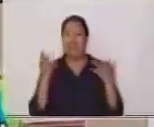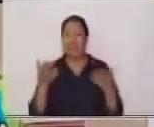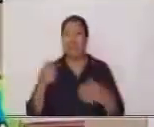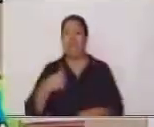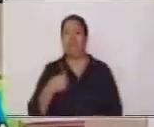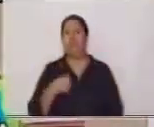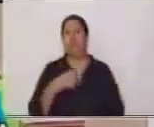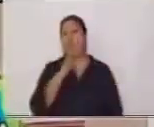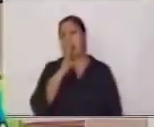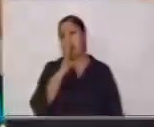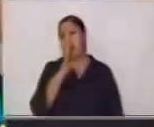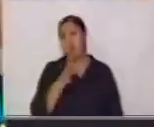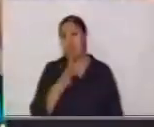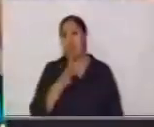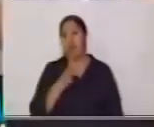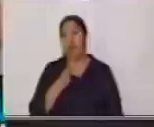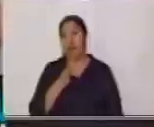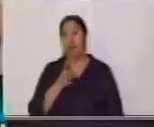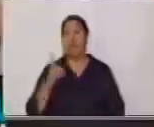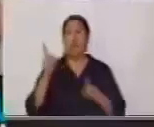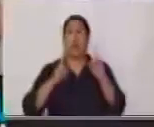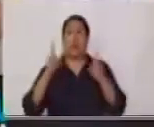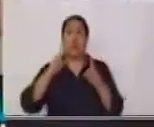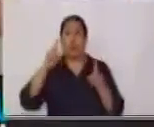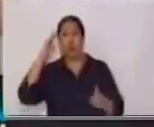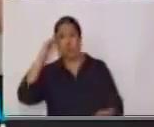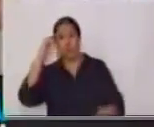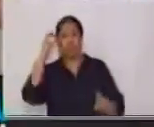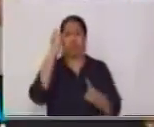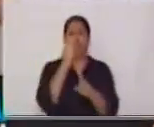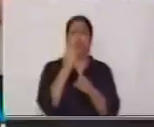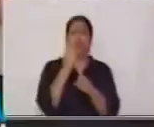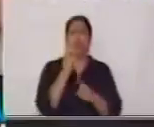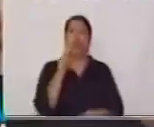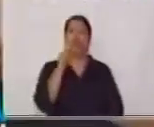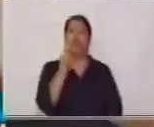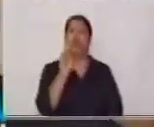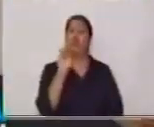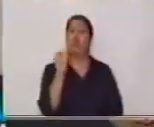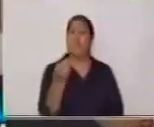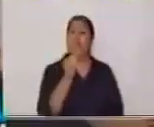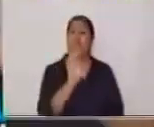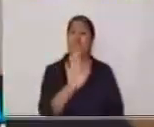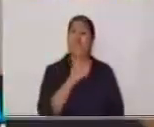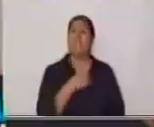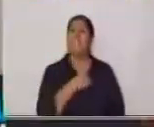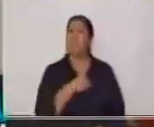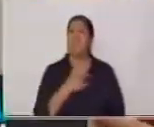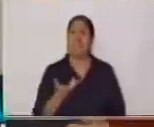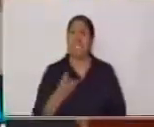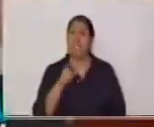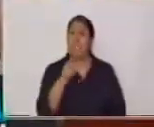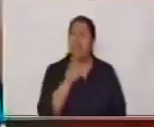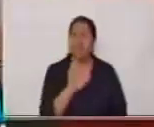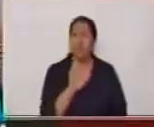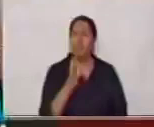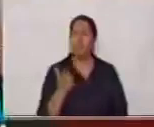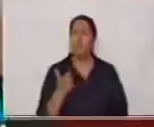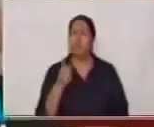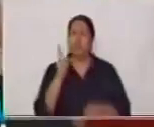voy a hablar. El propósito, como te indicaba, es qué quieres lograr con ese tema. Cuando lo cuentes, ¿cuál es tu